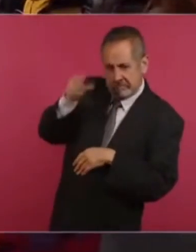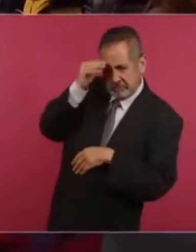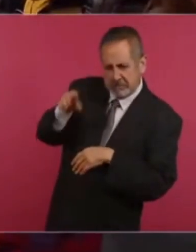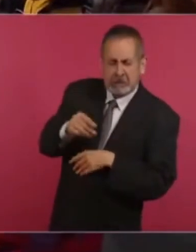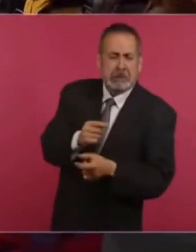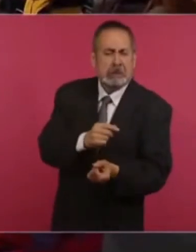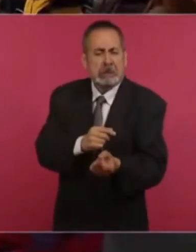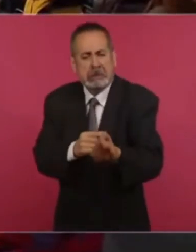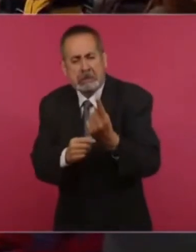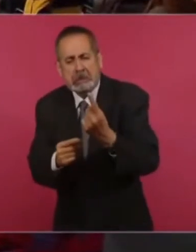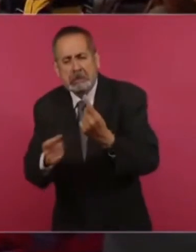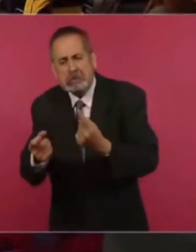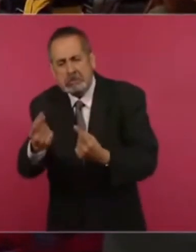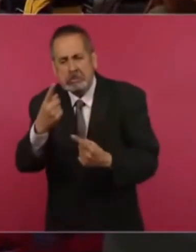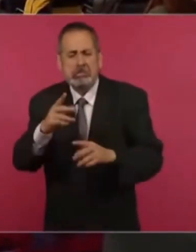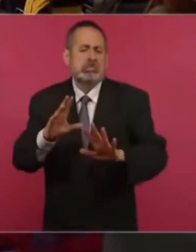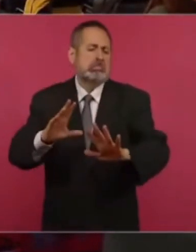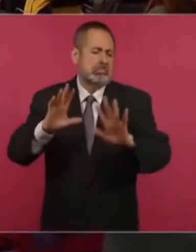honrosas excepciones,